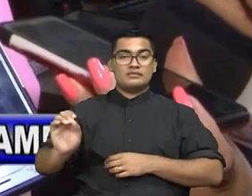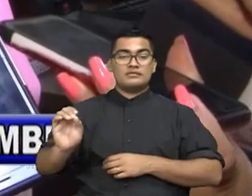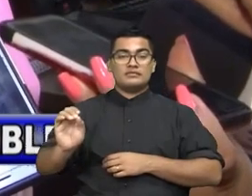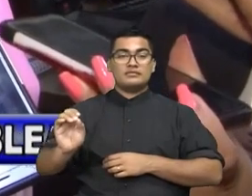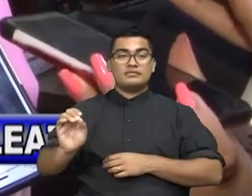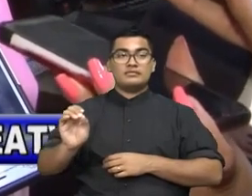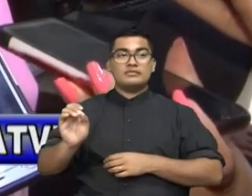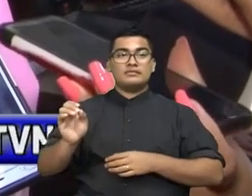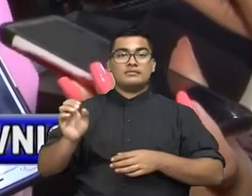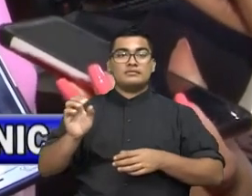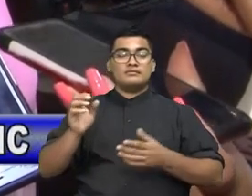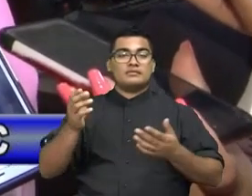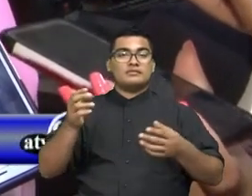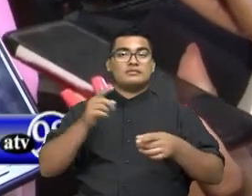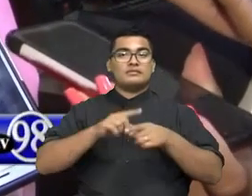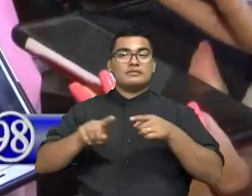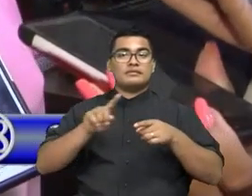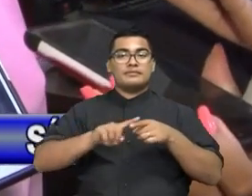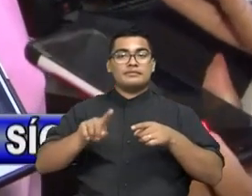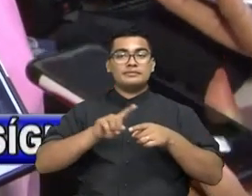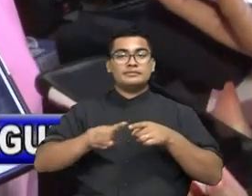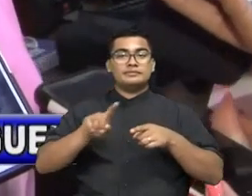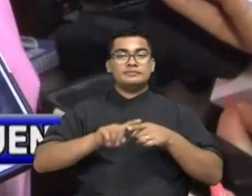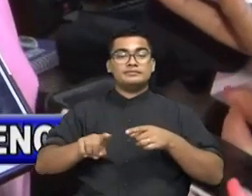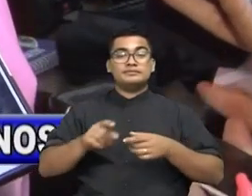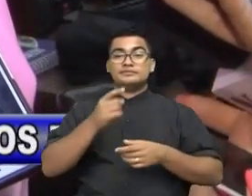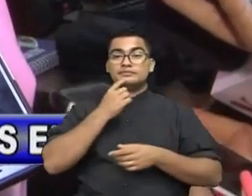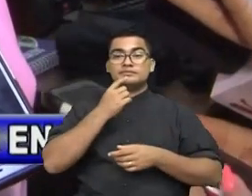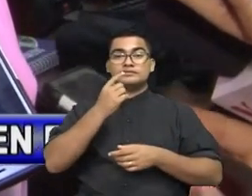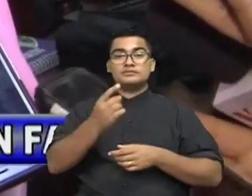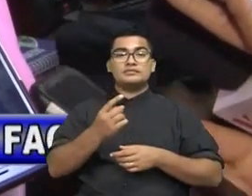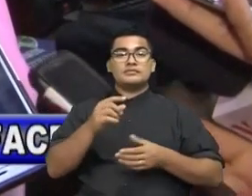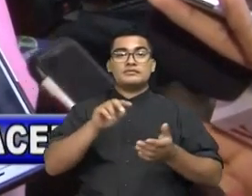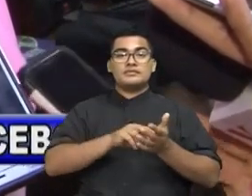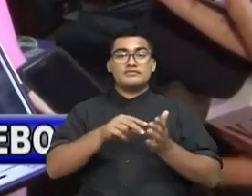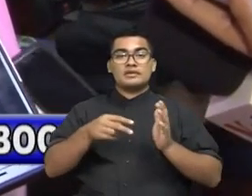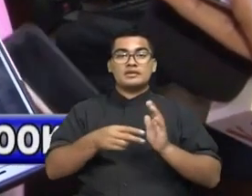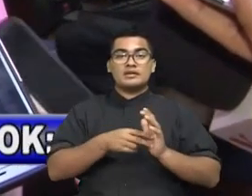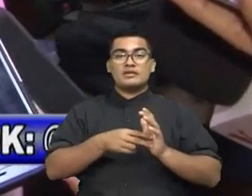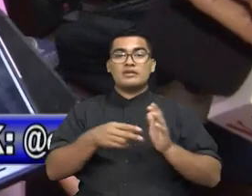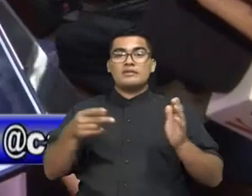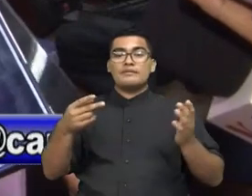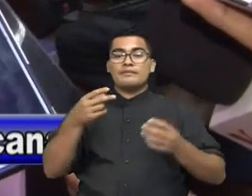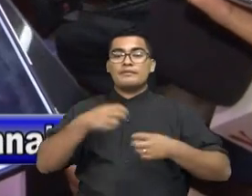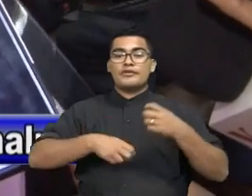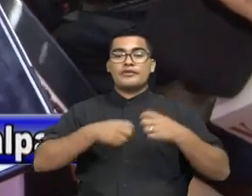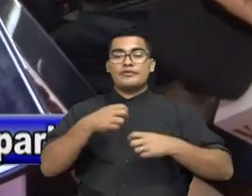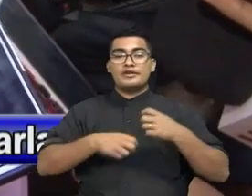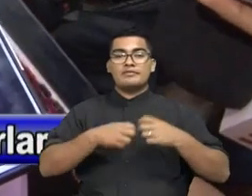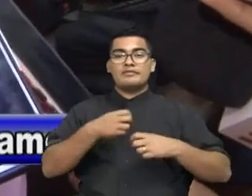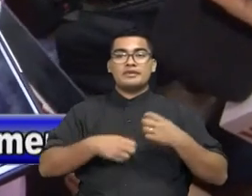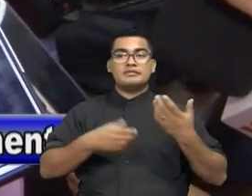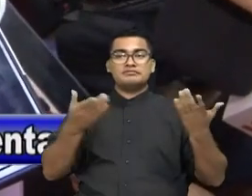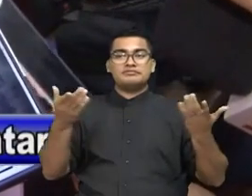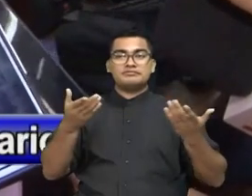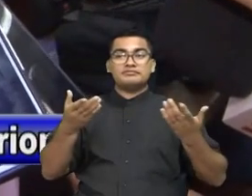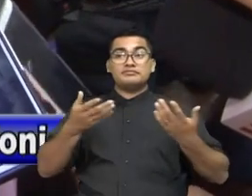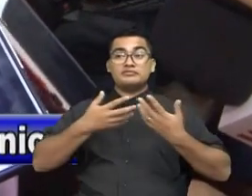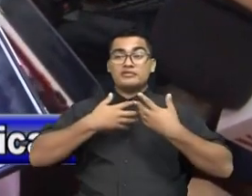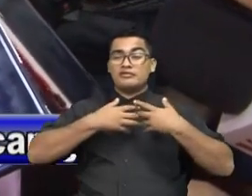50% de la mora, y eso pone en riesgo el sistema, no la